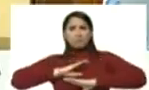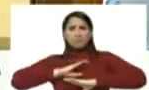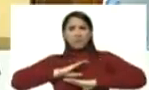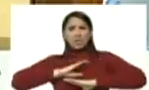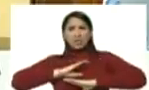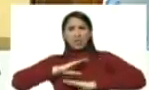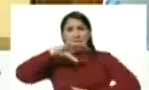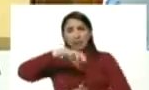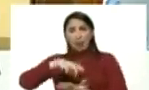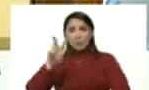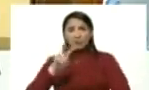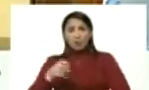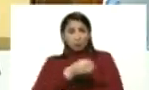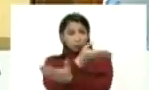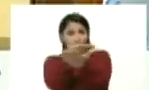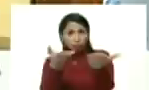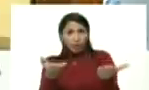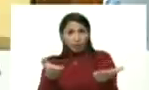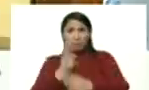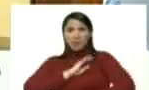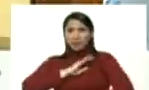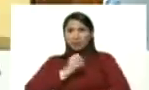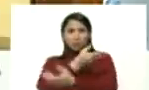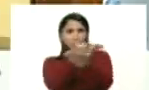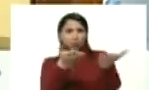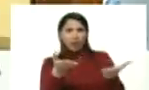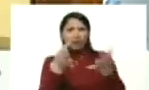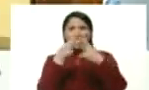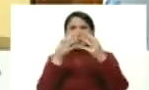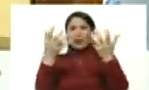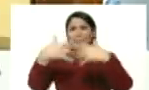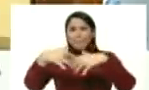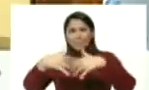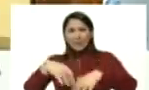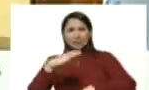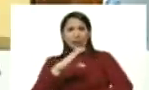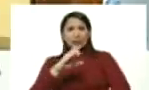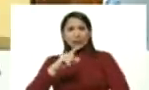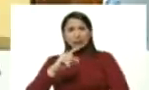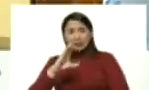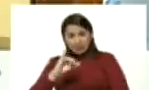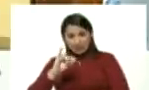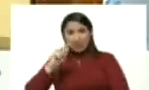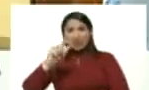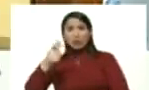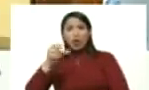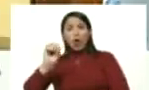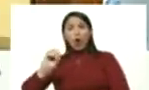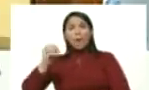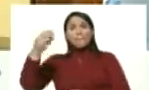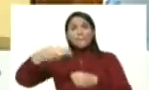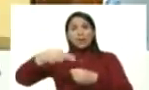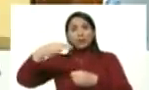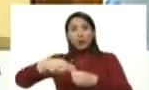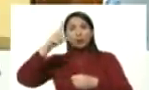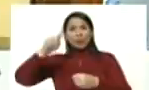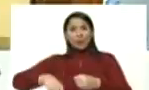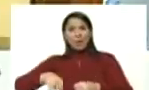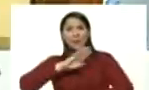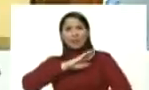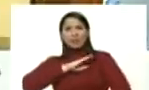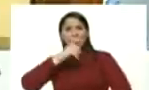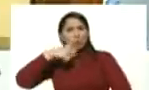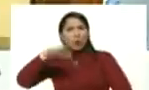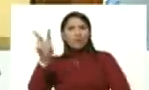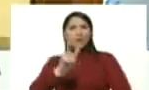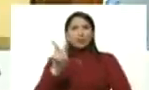ustedes, todos los venezolanos, de la empresa Citgo Petroleum, perteneciente al pueblo de Venezuela